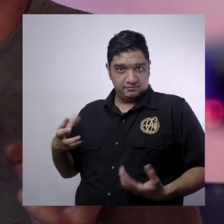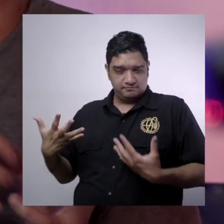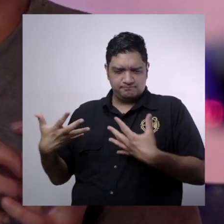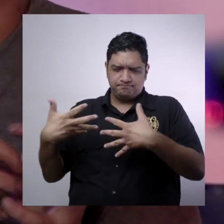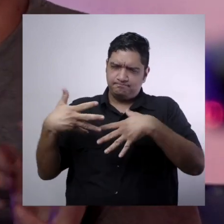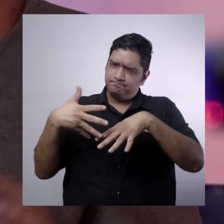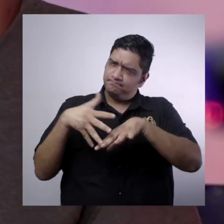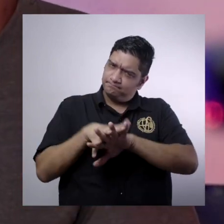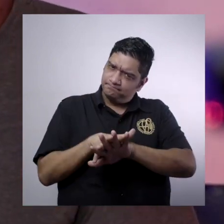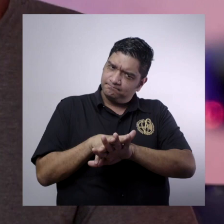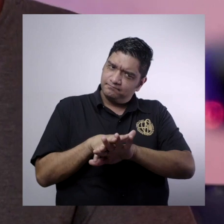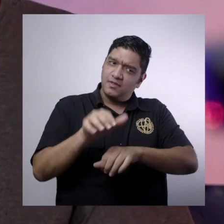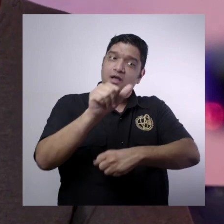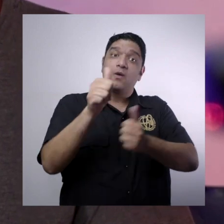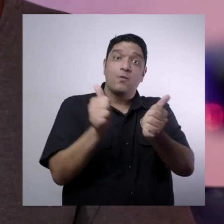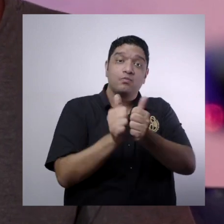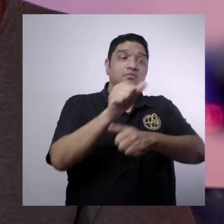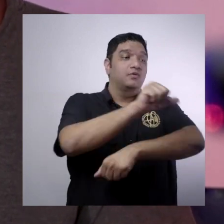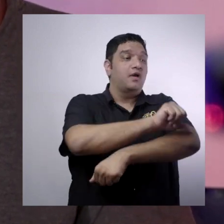integrarlos a arquitectura.